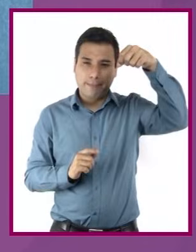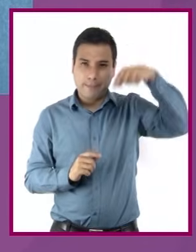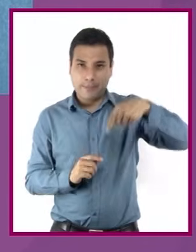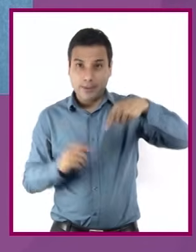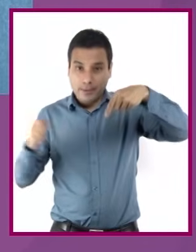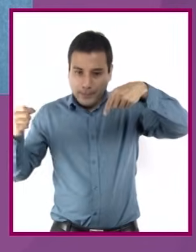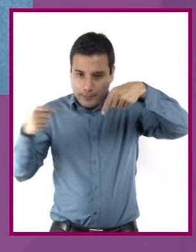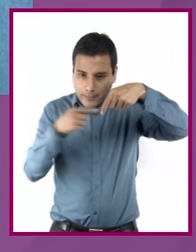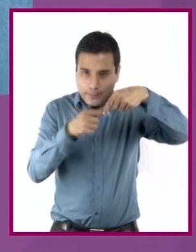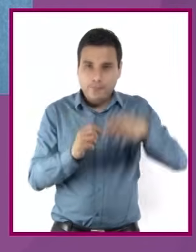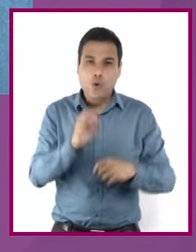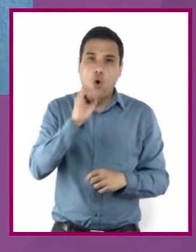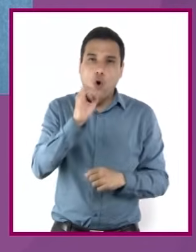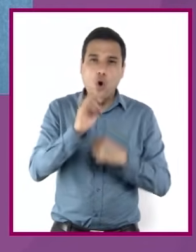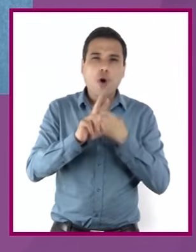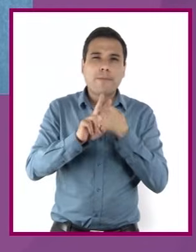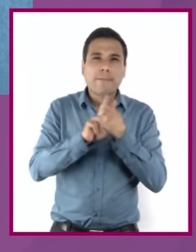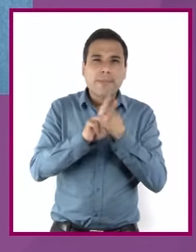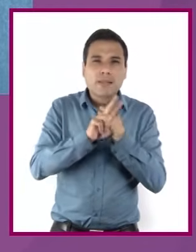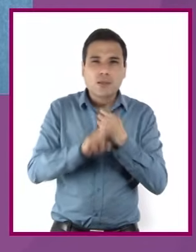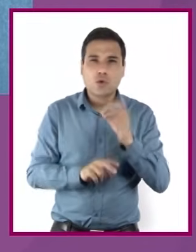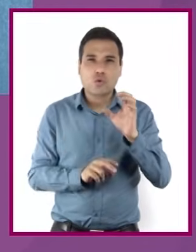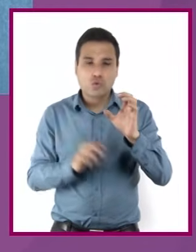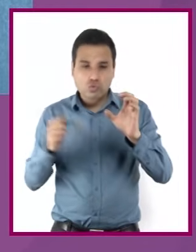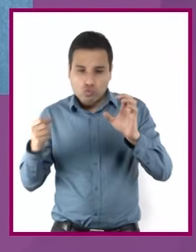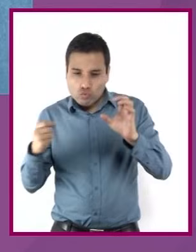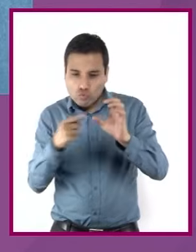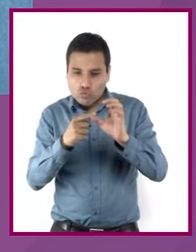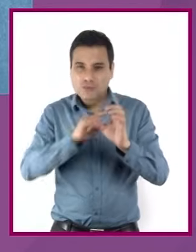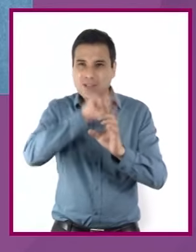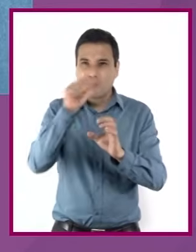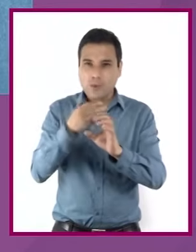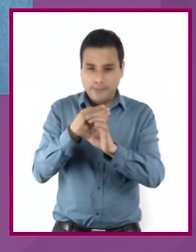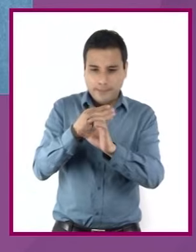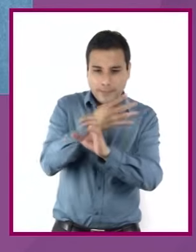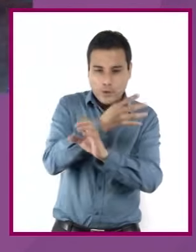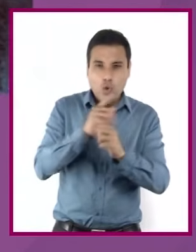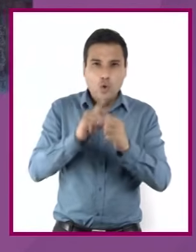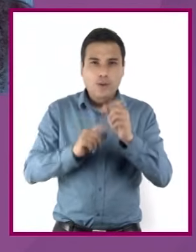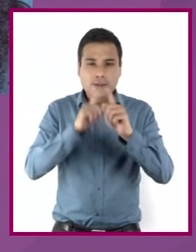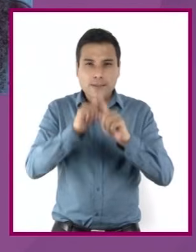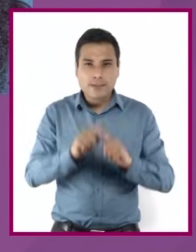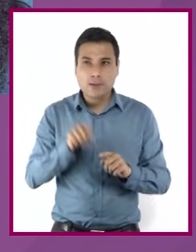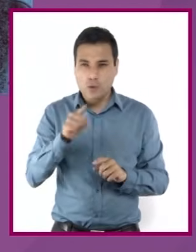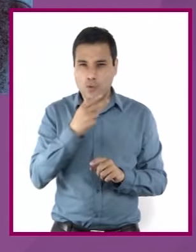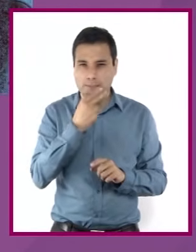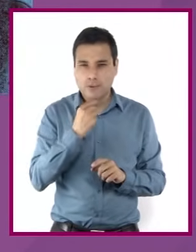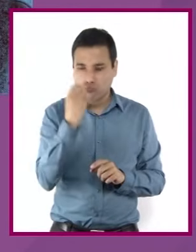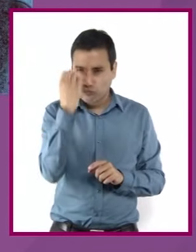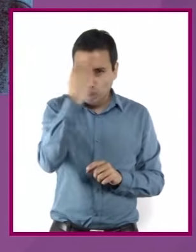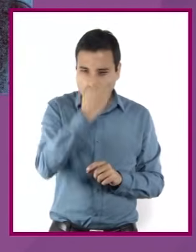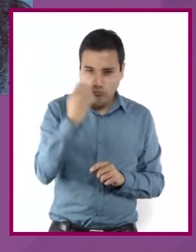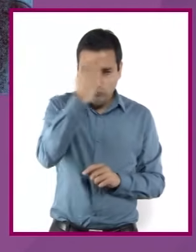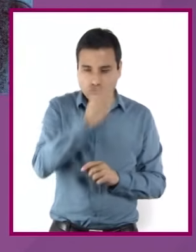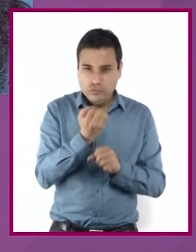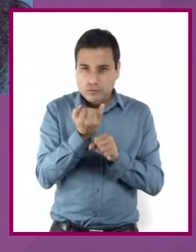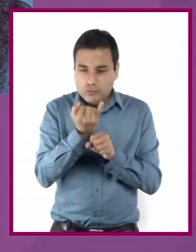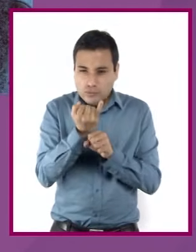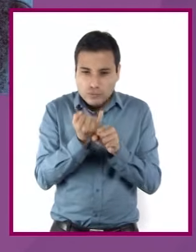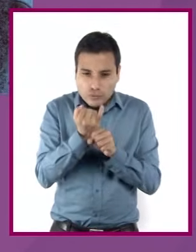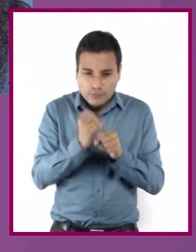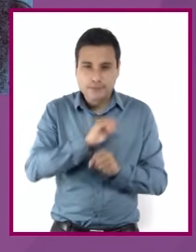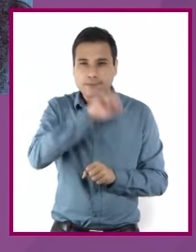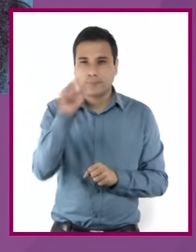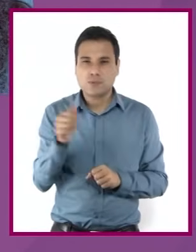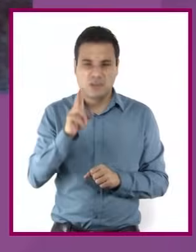prisma transparente y se descompone en los distintos colores que la forman. Bohr aplicó los conocimientos derivados de estas observaciones a